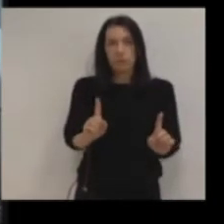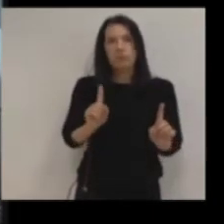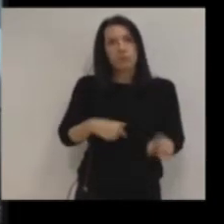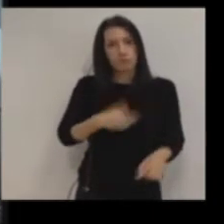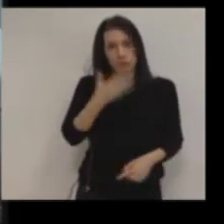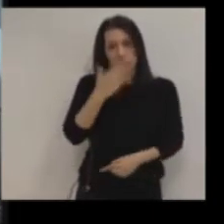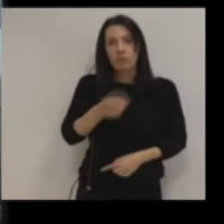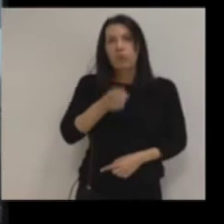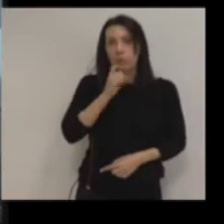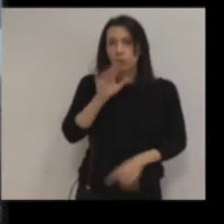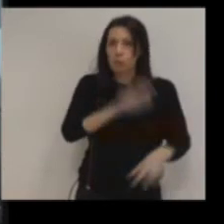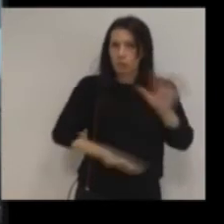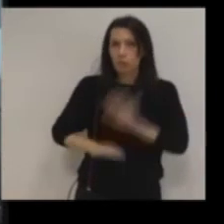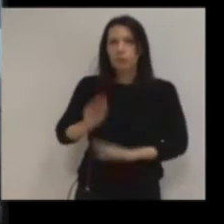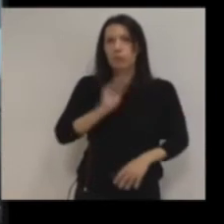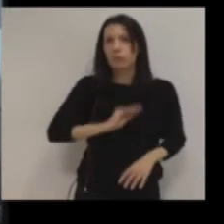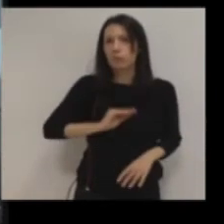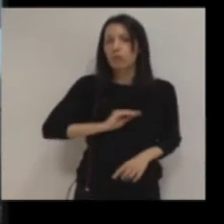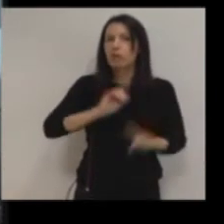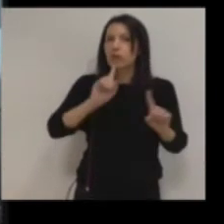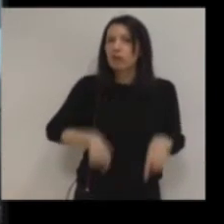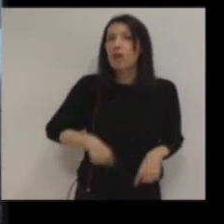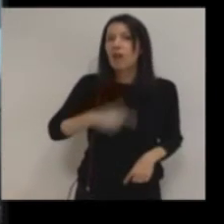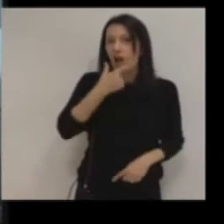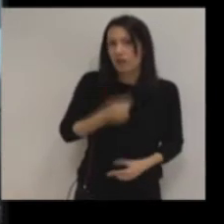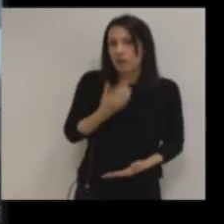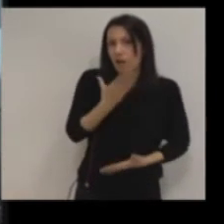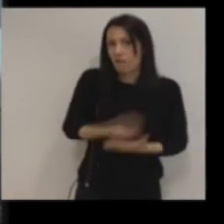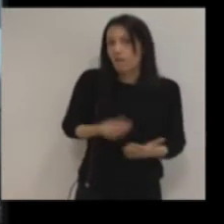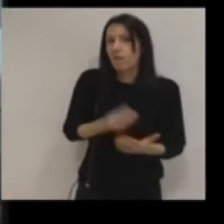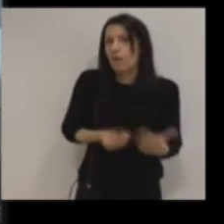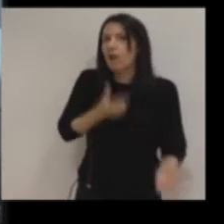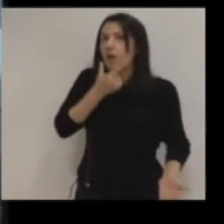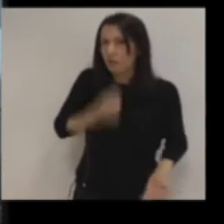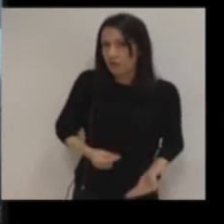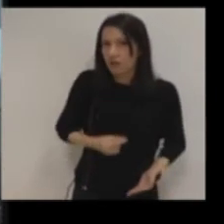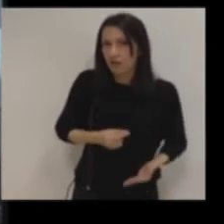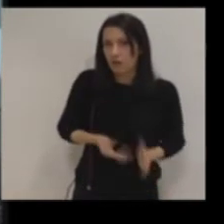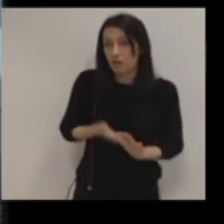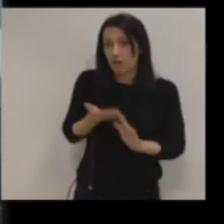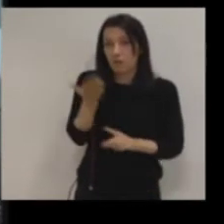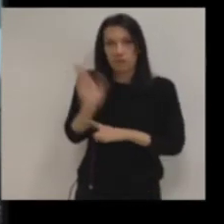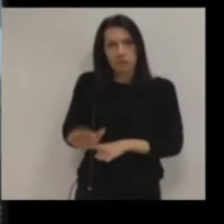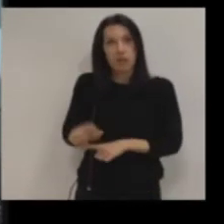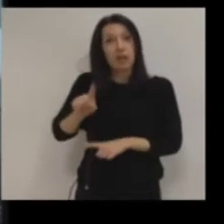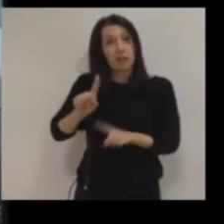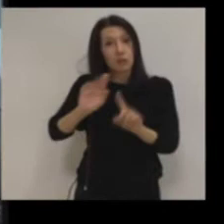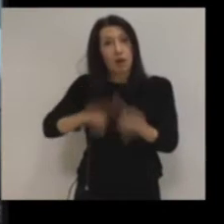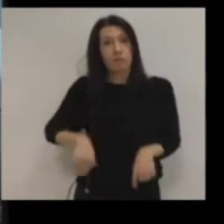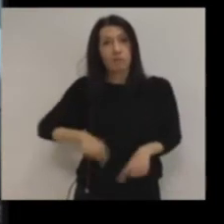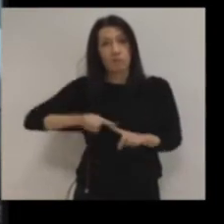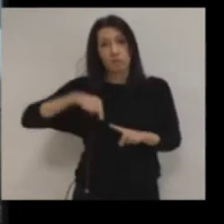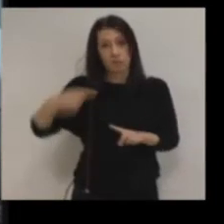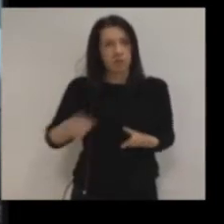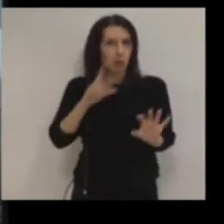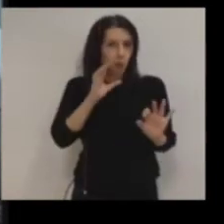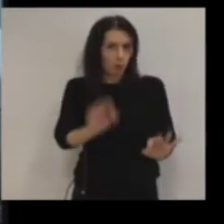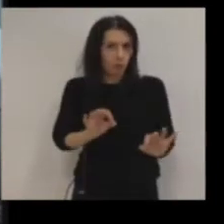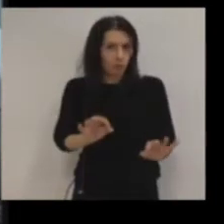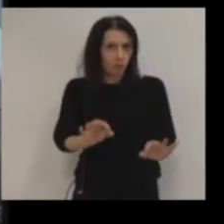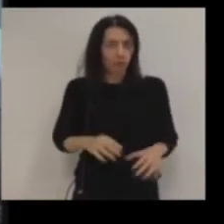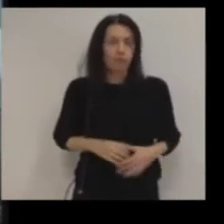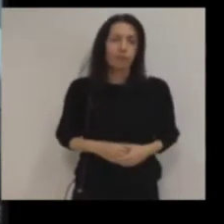bastante complicado y es bastante fácil que cometas errores a la hora de presentarlo. Y eso tiene unas consecuencias, evidentemente.